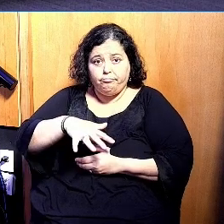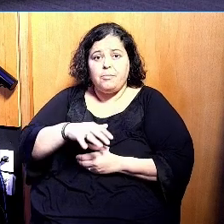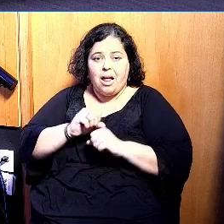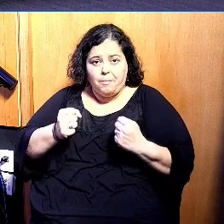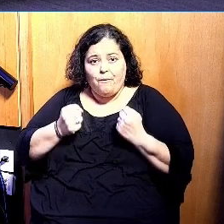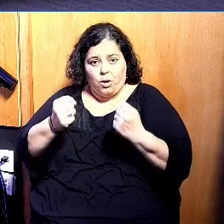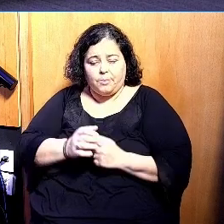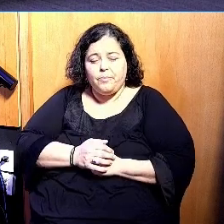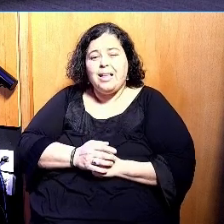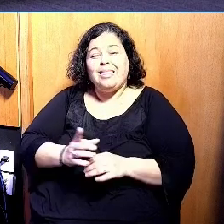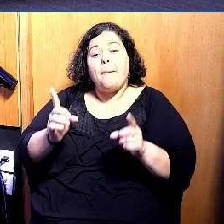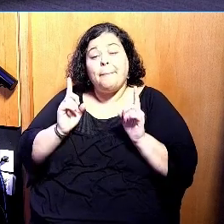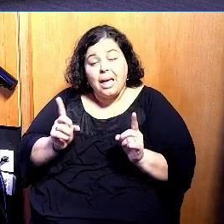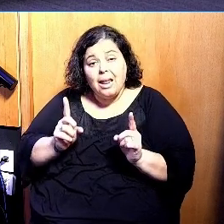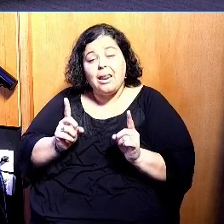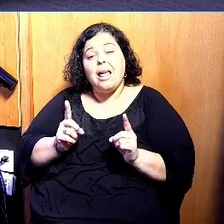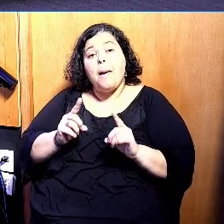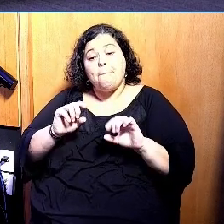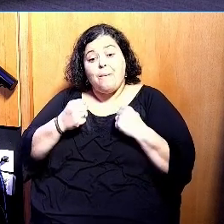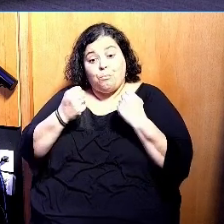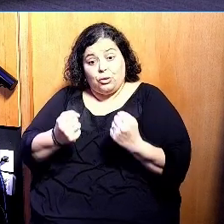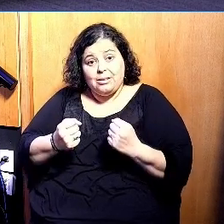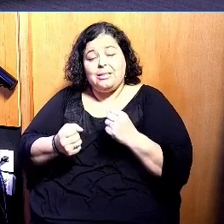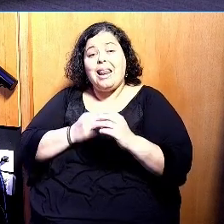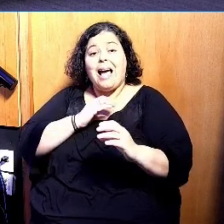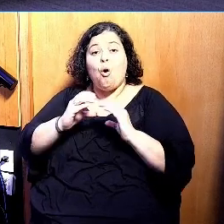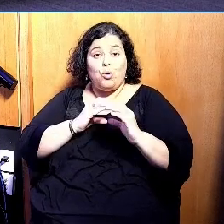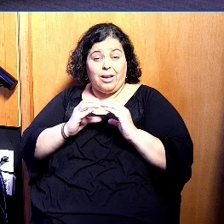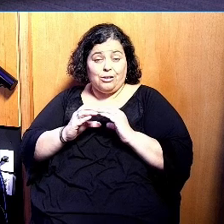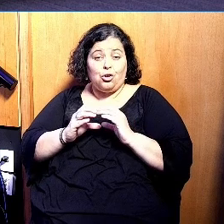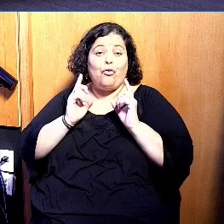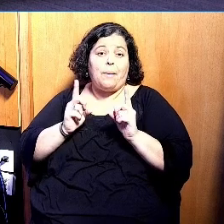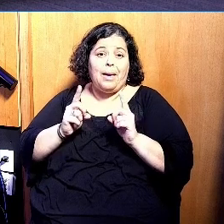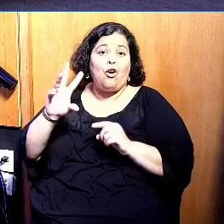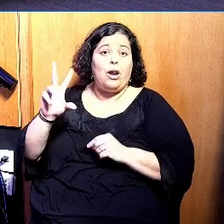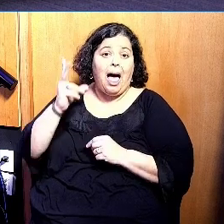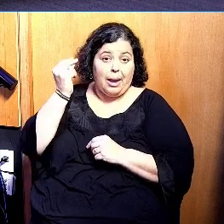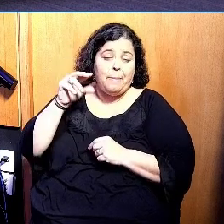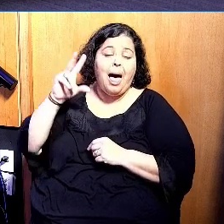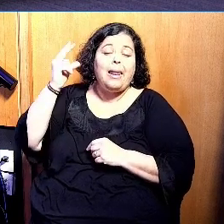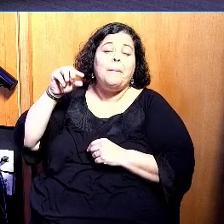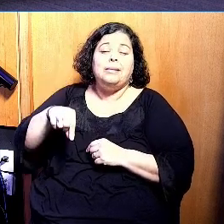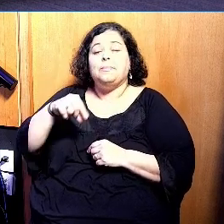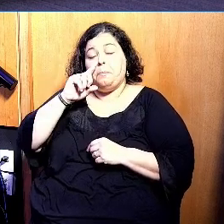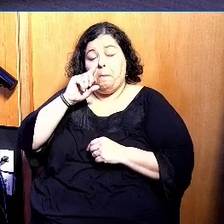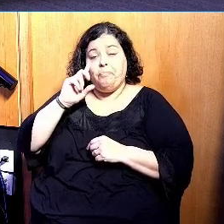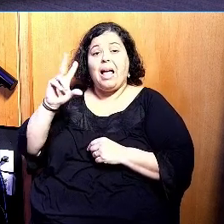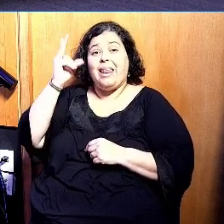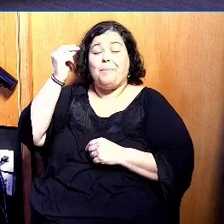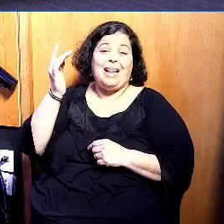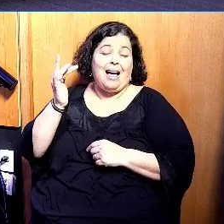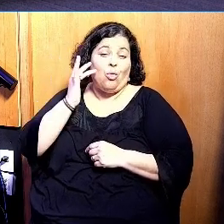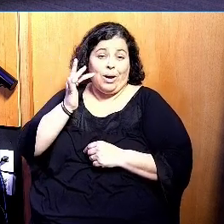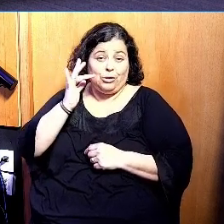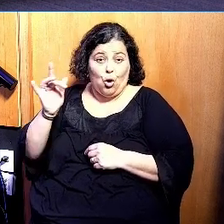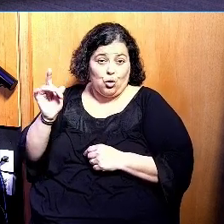Además se potencia la comunicación con ANEP, que es la Administración Nacional de Educación Pública, y empezamos a